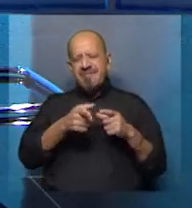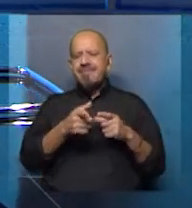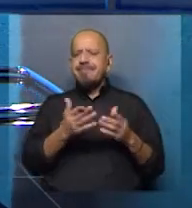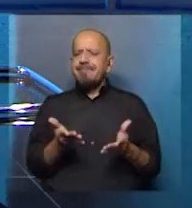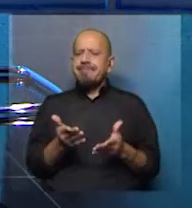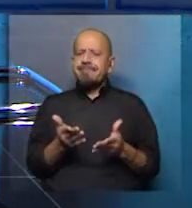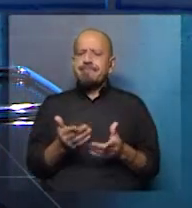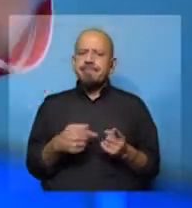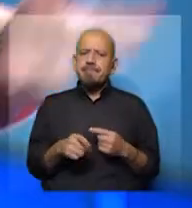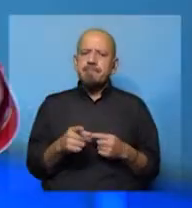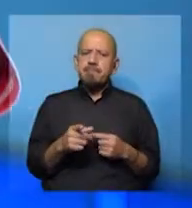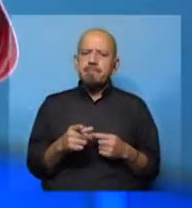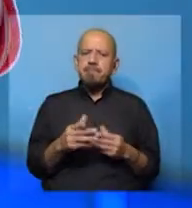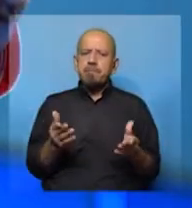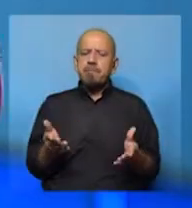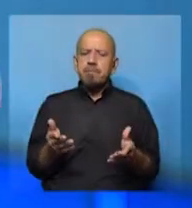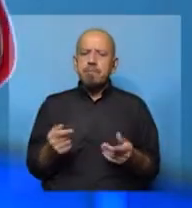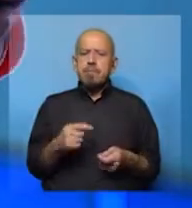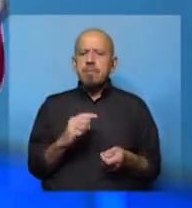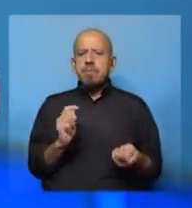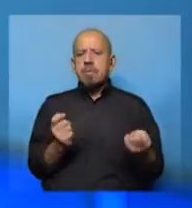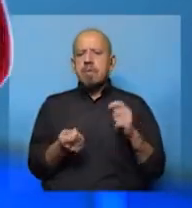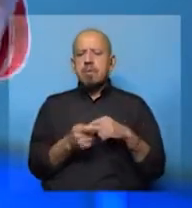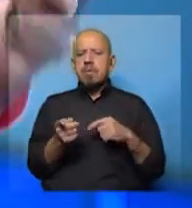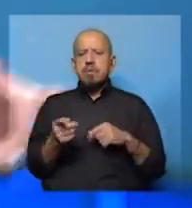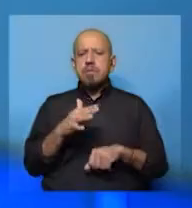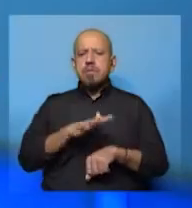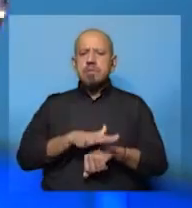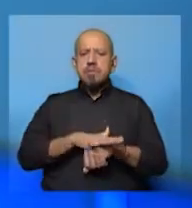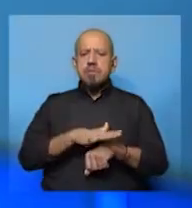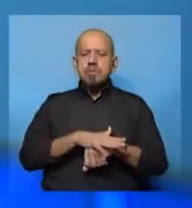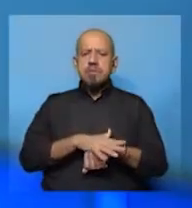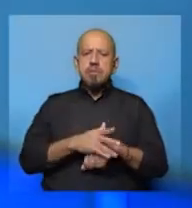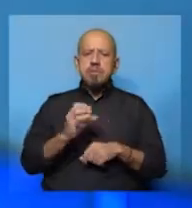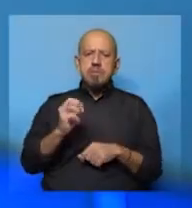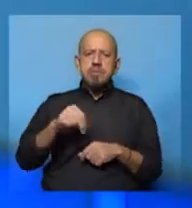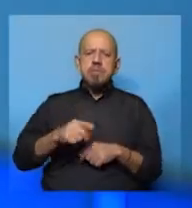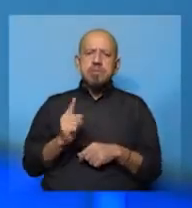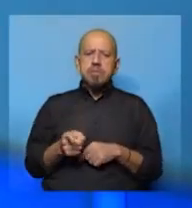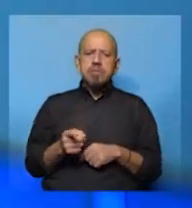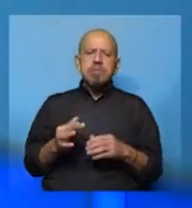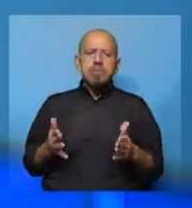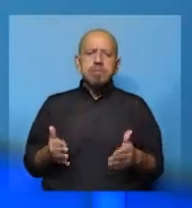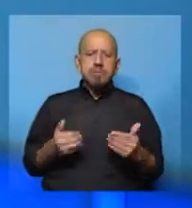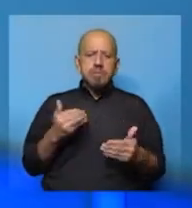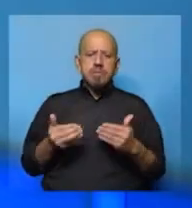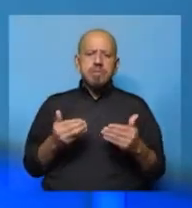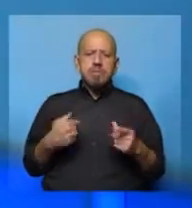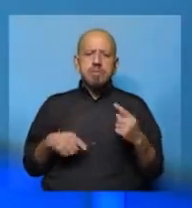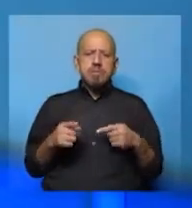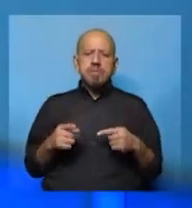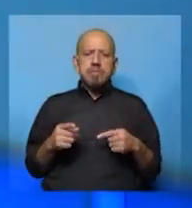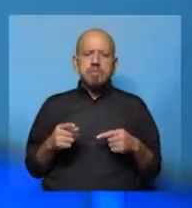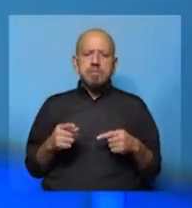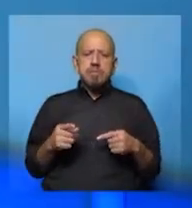después se transformaron es decir En aquel momento estaban gestionadas para un ng después se fueron este